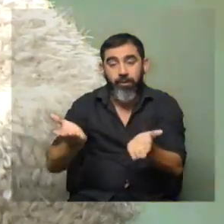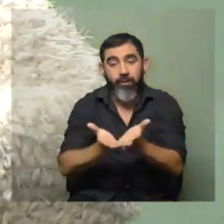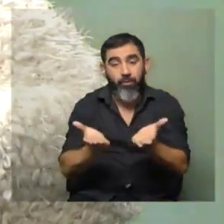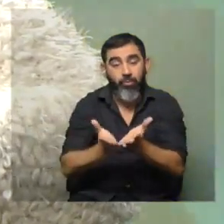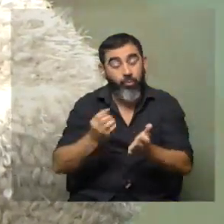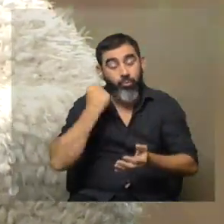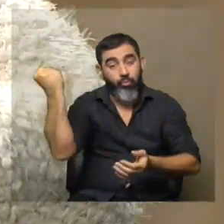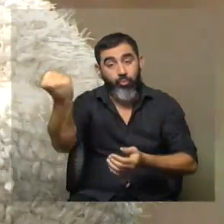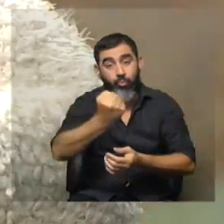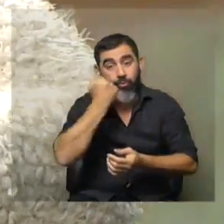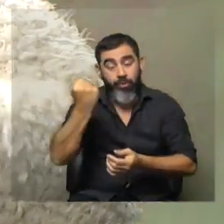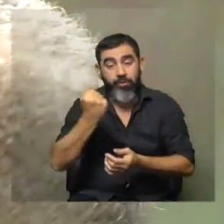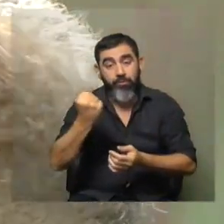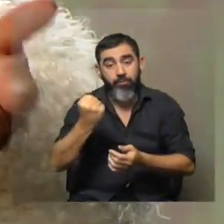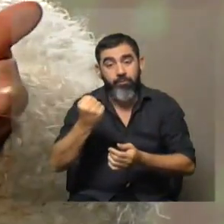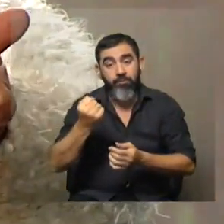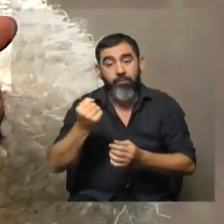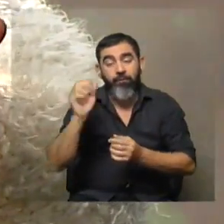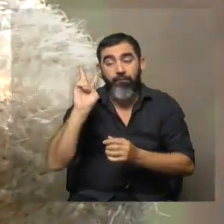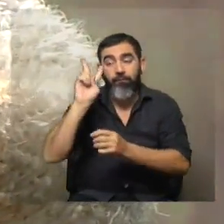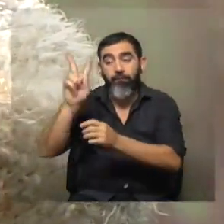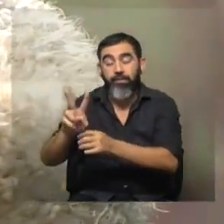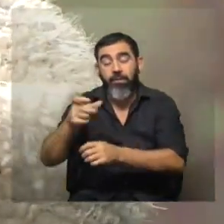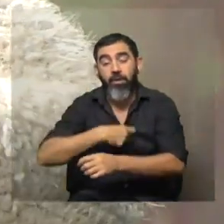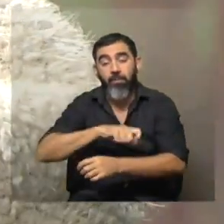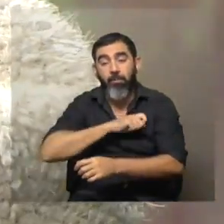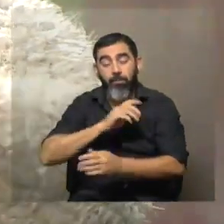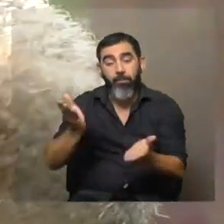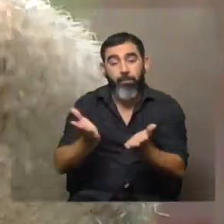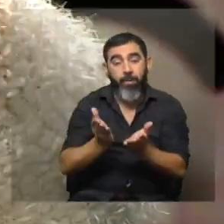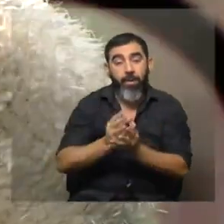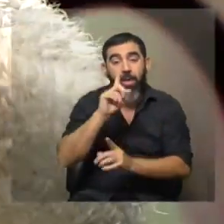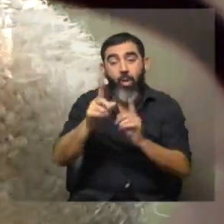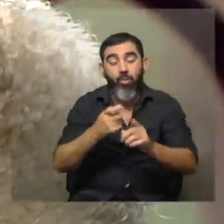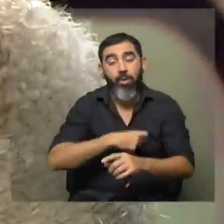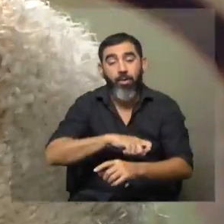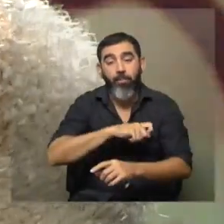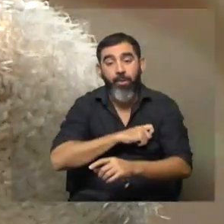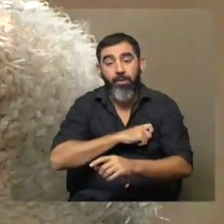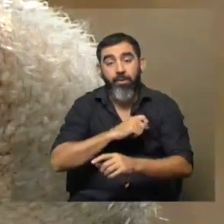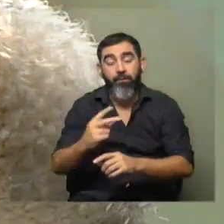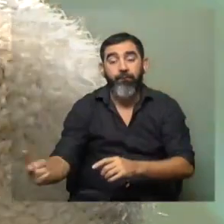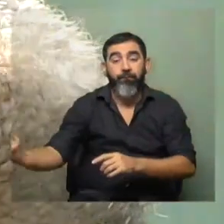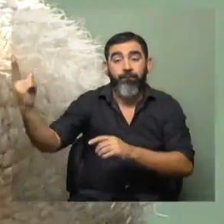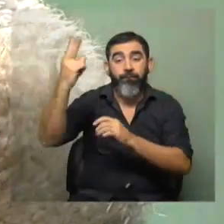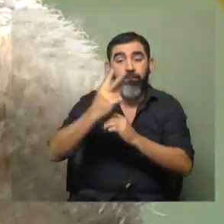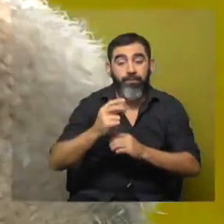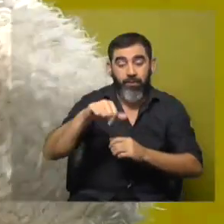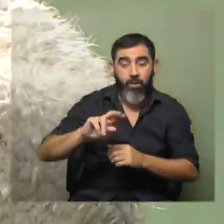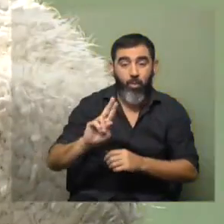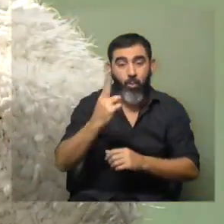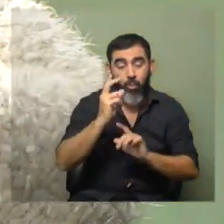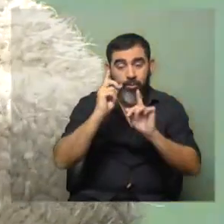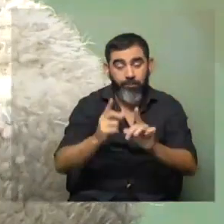muy importante. Van a ir estudiantes hacia España, y algunos de los estudiantes que hay allá van